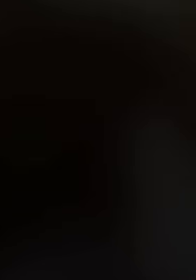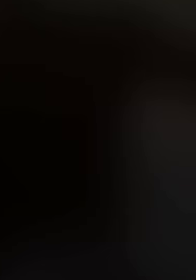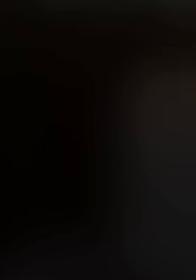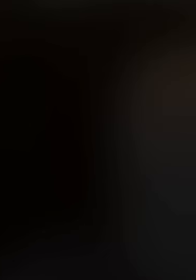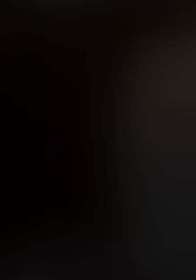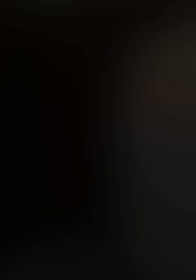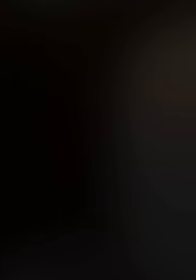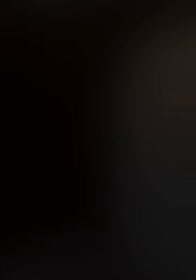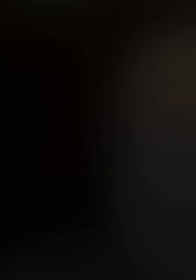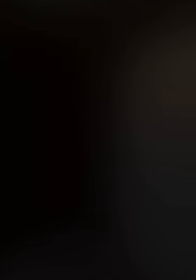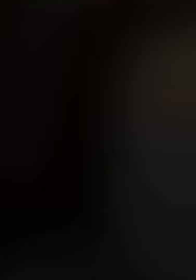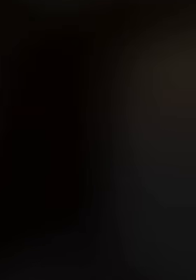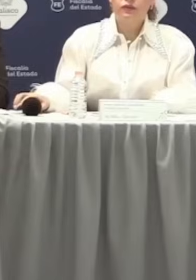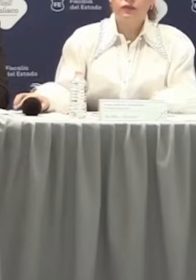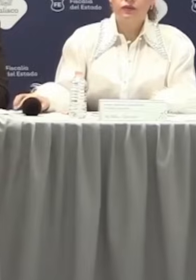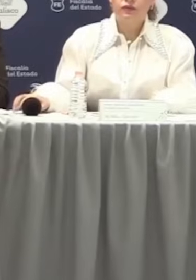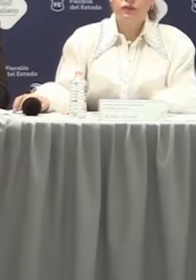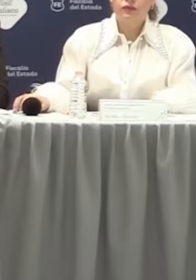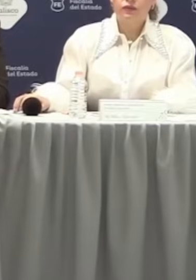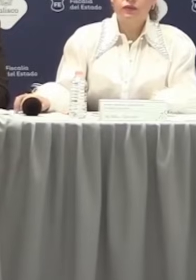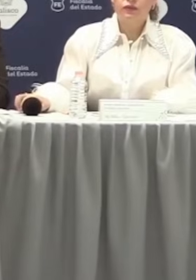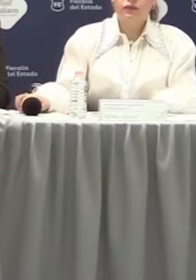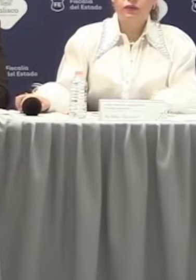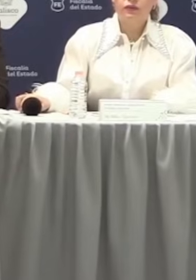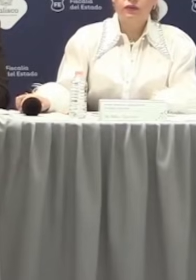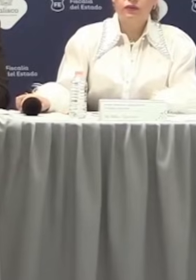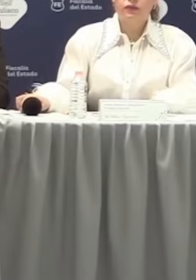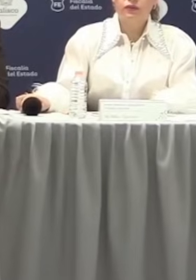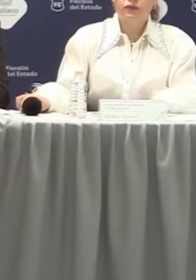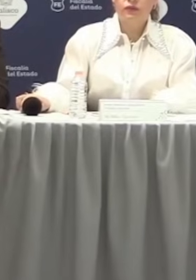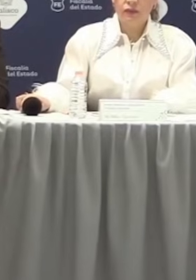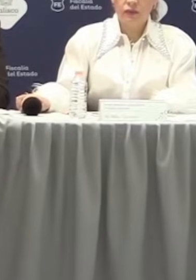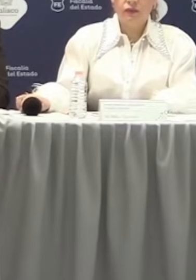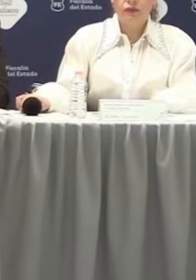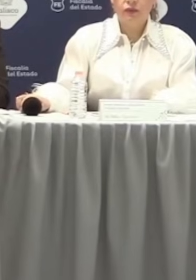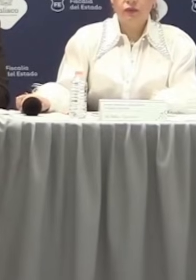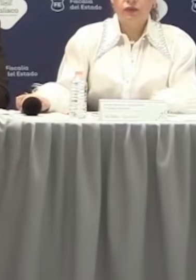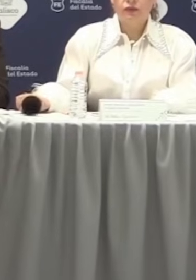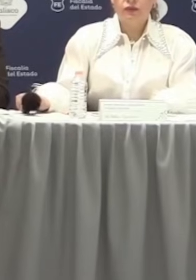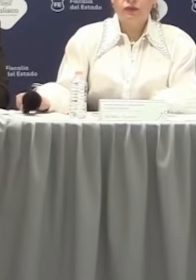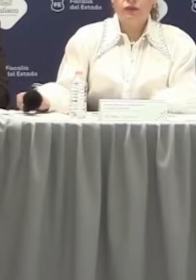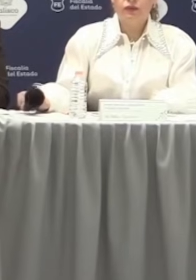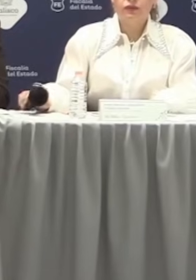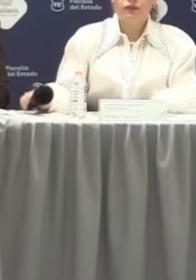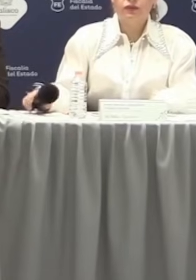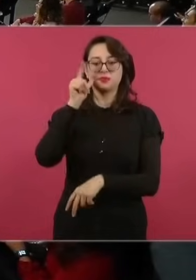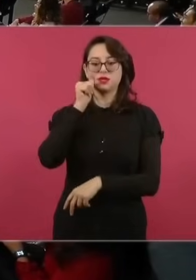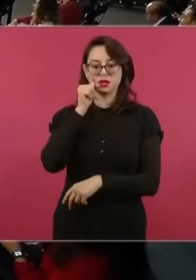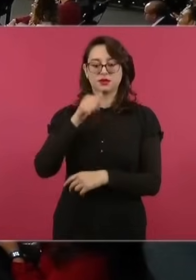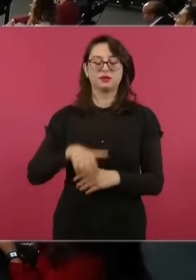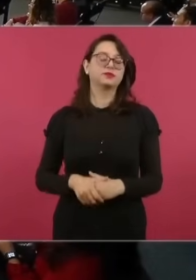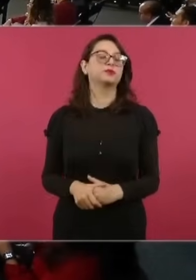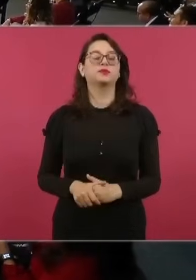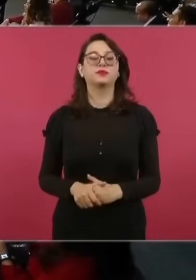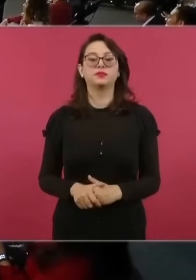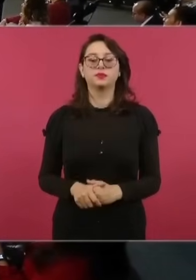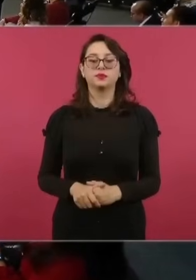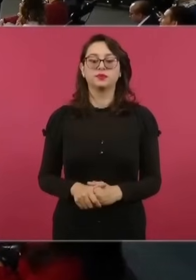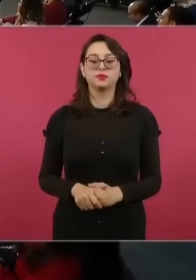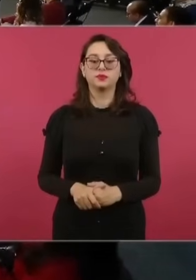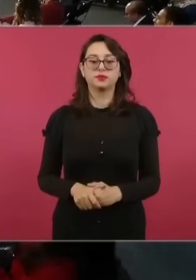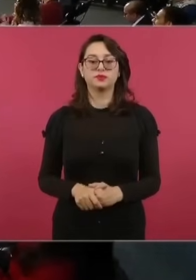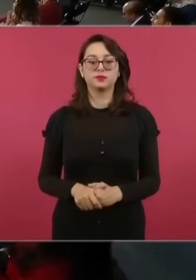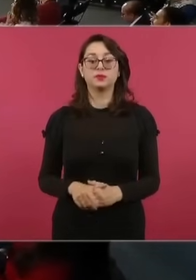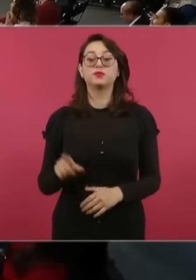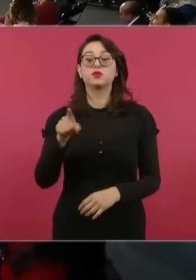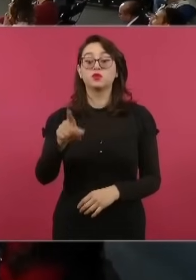como brincando, ¿no? O sea, van, ahora sí que le digo, un poquito como en el tema de las ocurrencias. Entonces ayer se le preguntó al